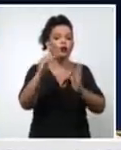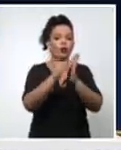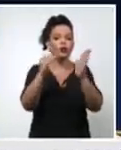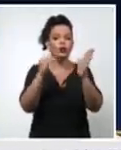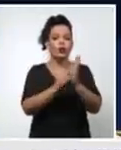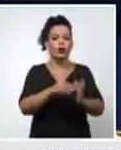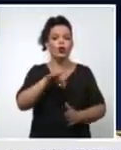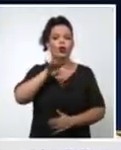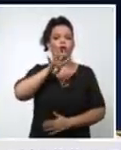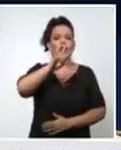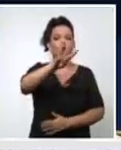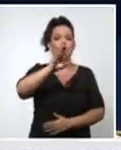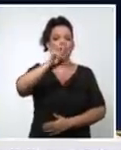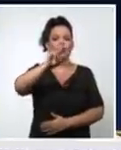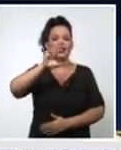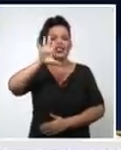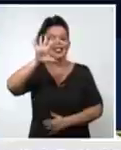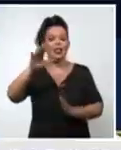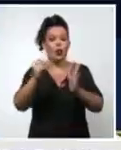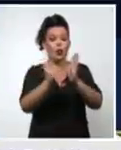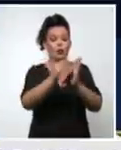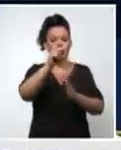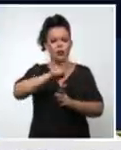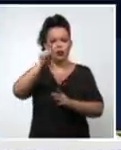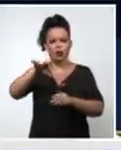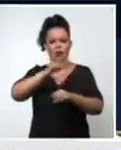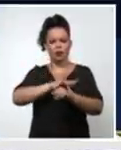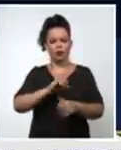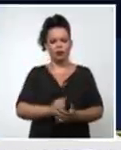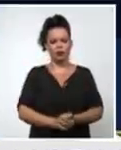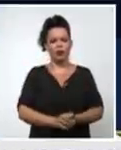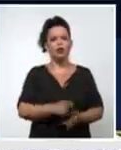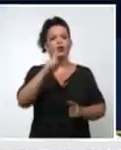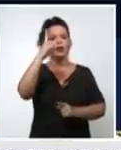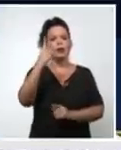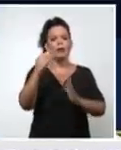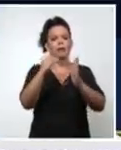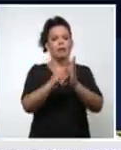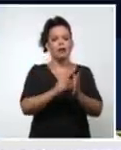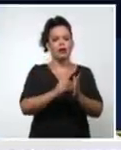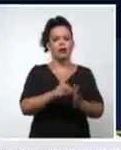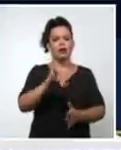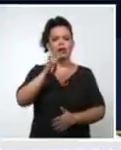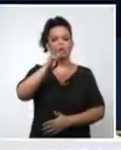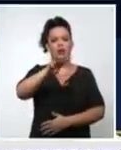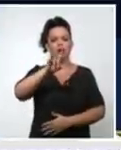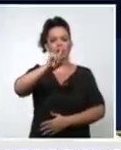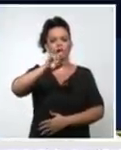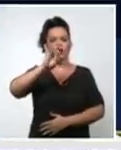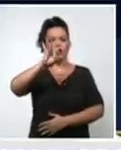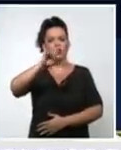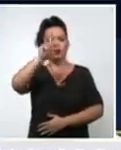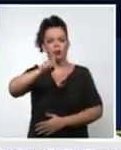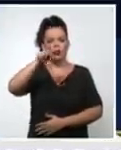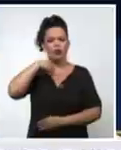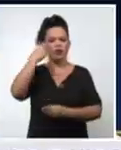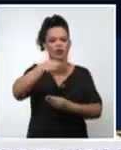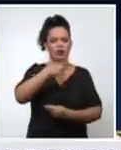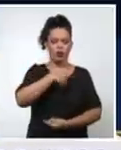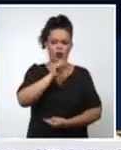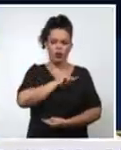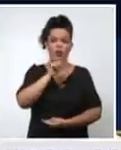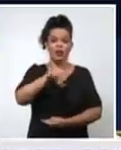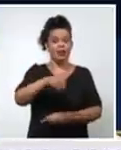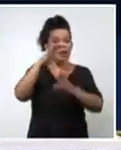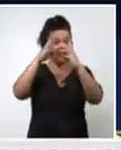4.495.000 casos confirmados y 1.357 personas que fallecieron en el día de ayer. Es la cifra más